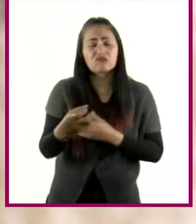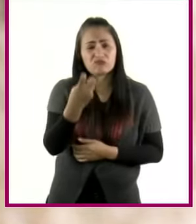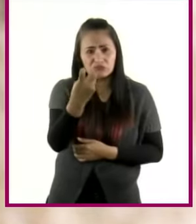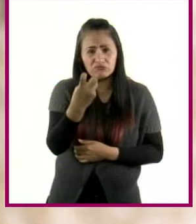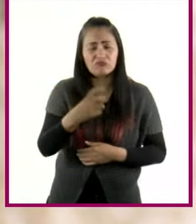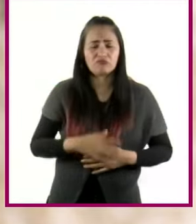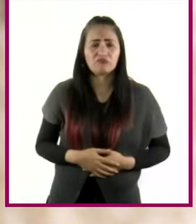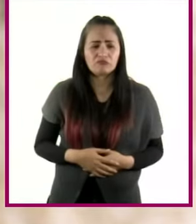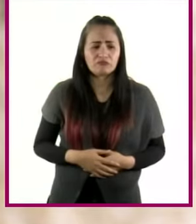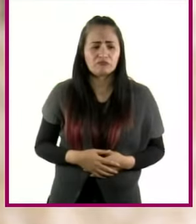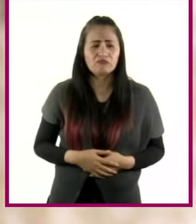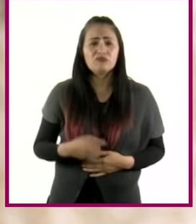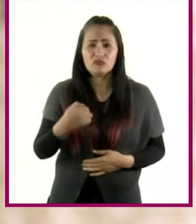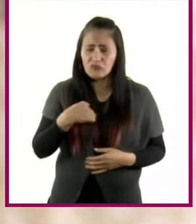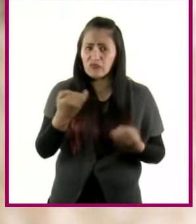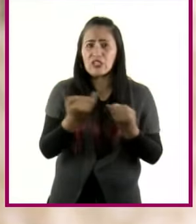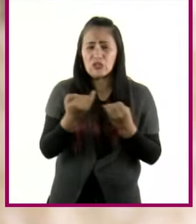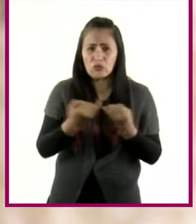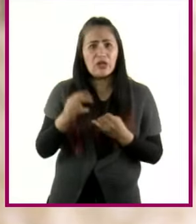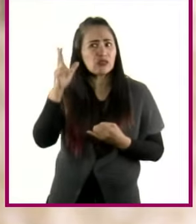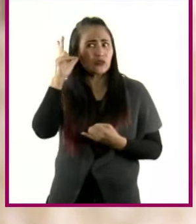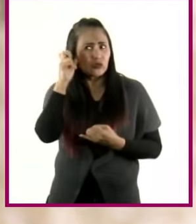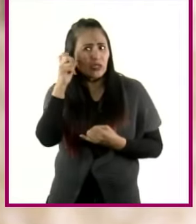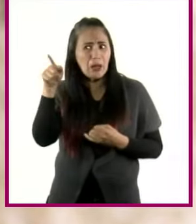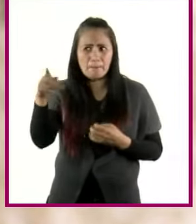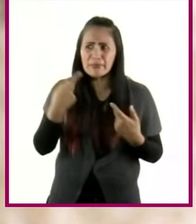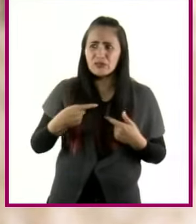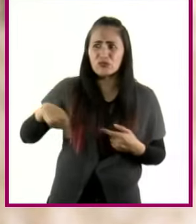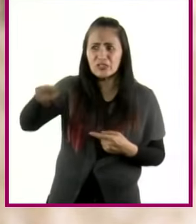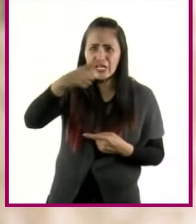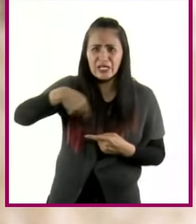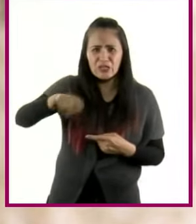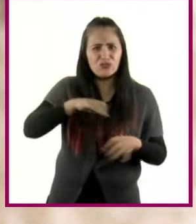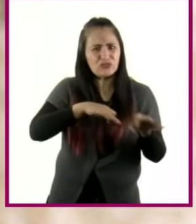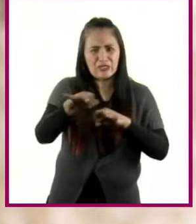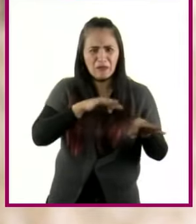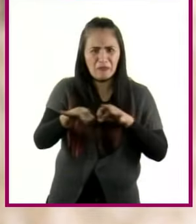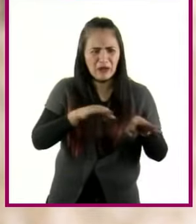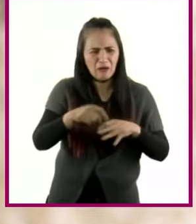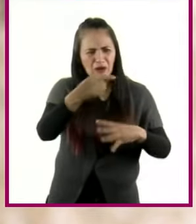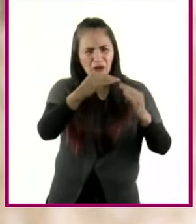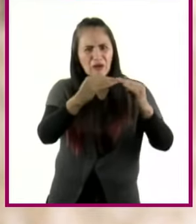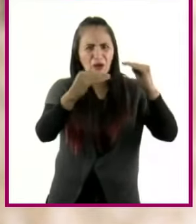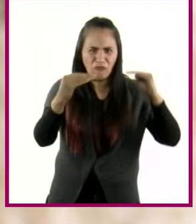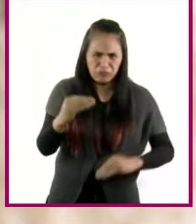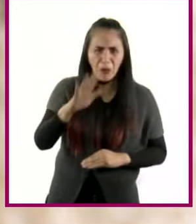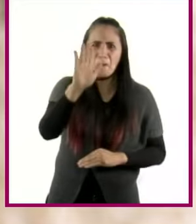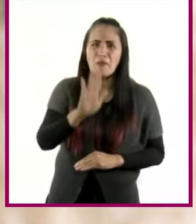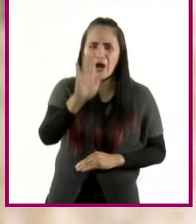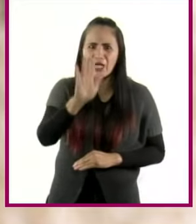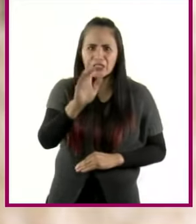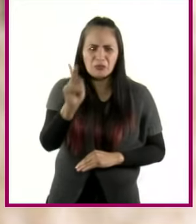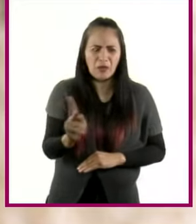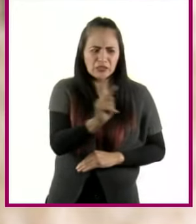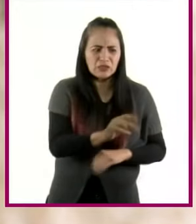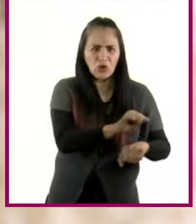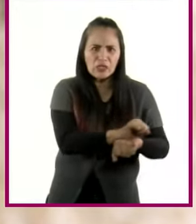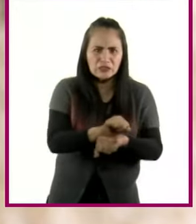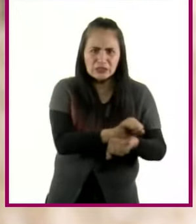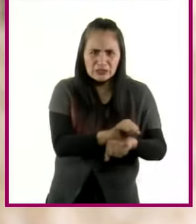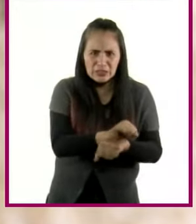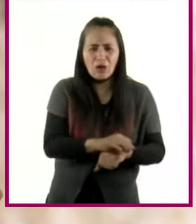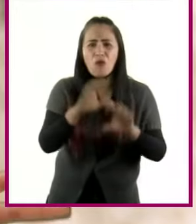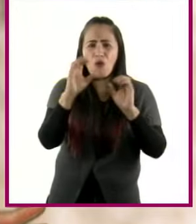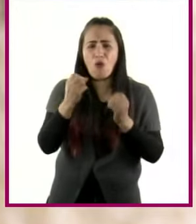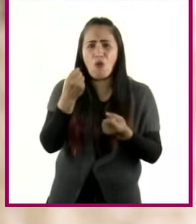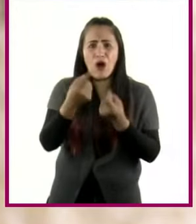Pues yo he escuchado a gente decir que en sus trabajos los tratan como esclavos. Y a algunos otros que viven solo para sus trabajos